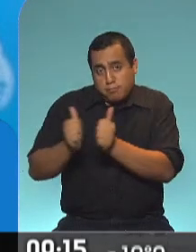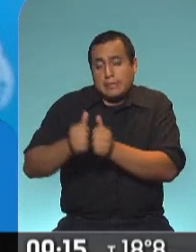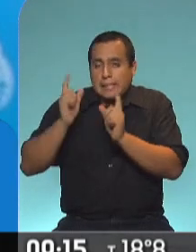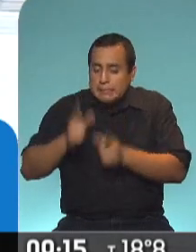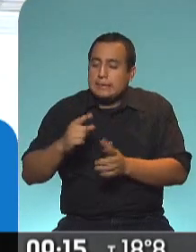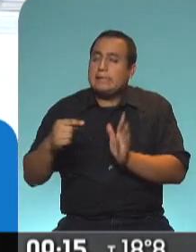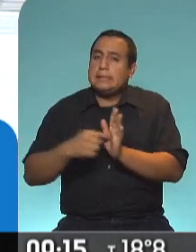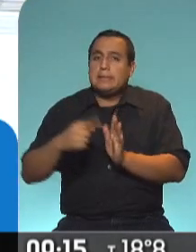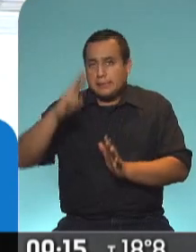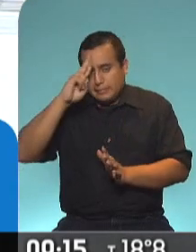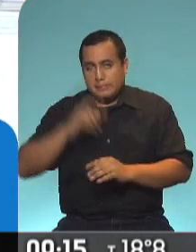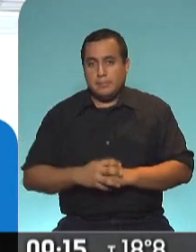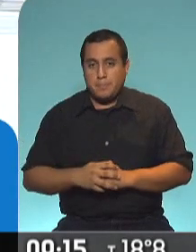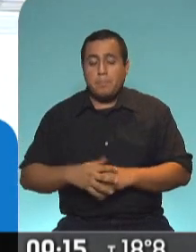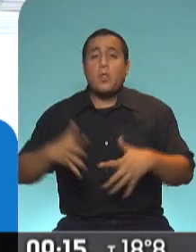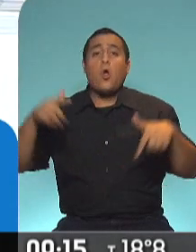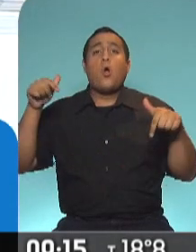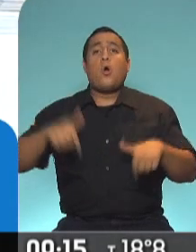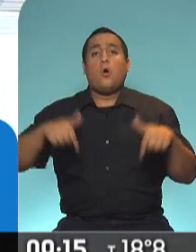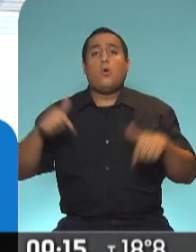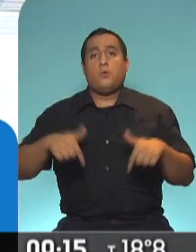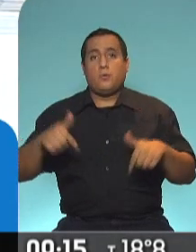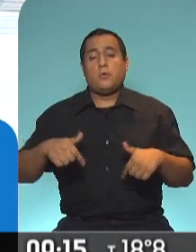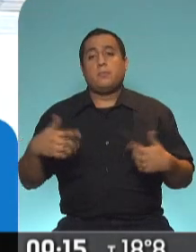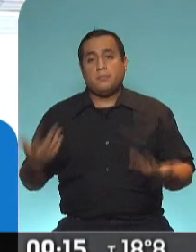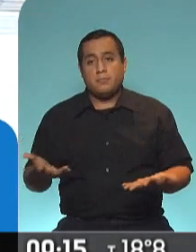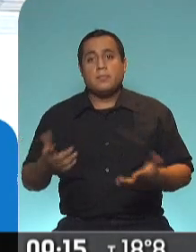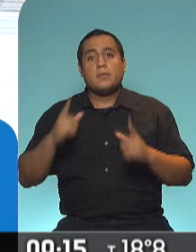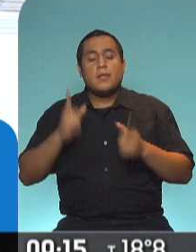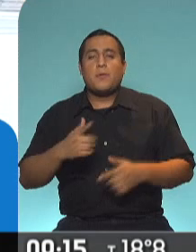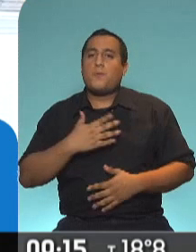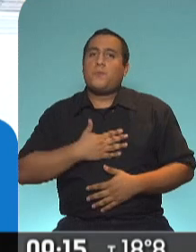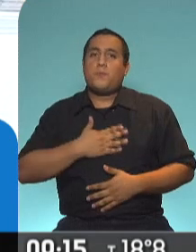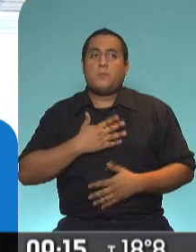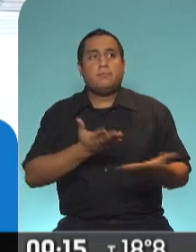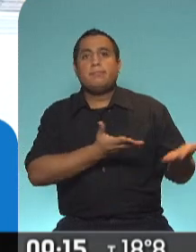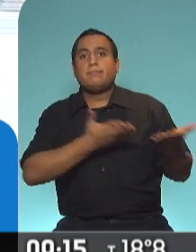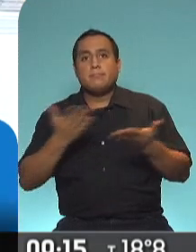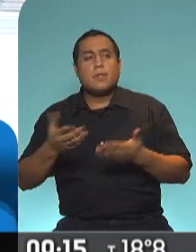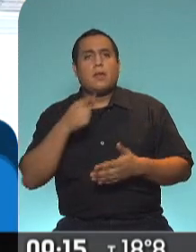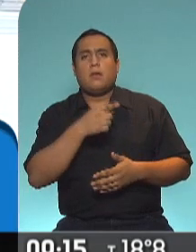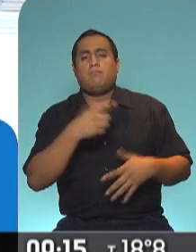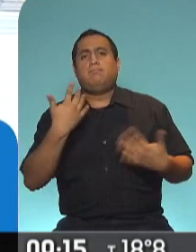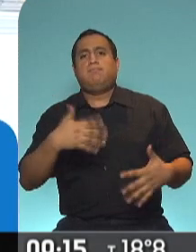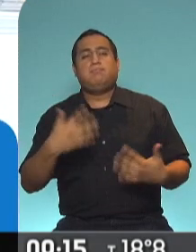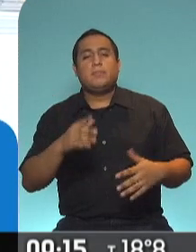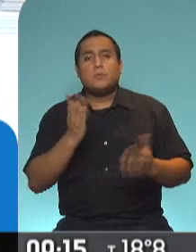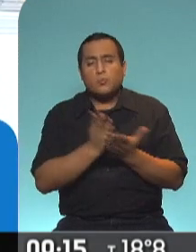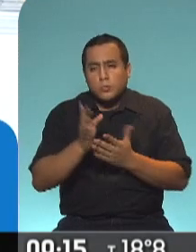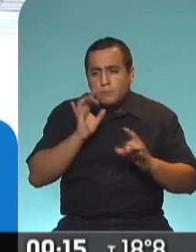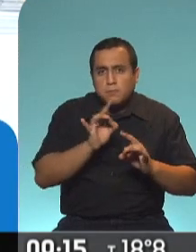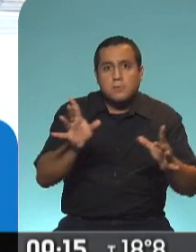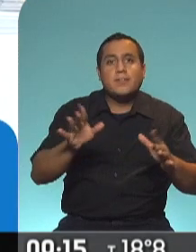en todo momento hoy tenemos también el lujo de tener presente una referente de la infectología pediátrica